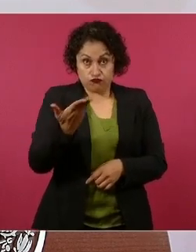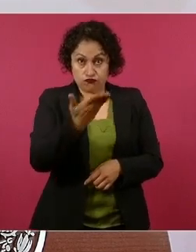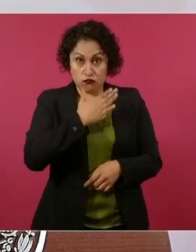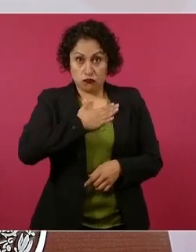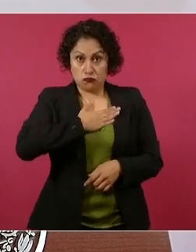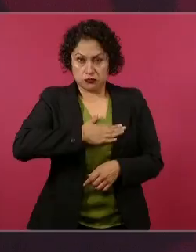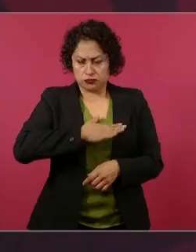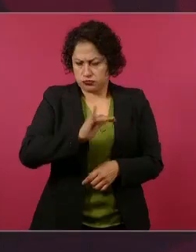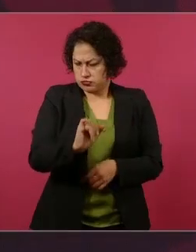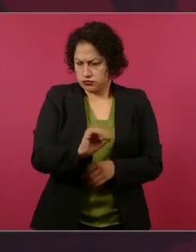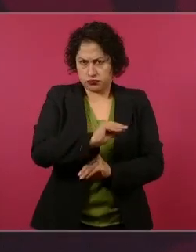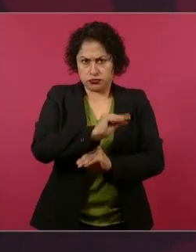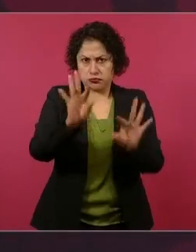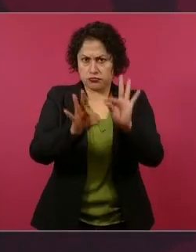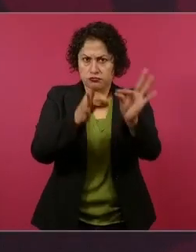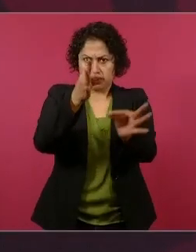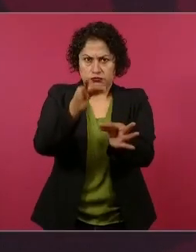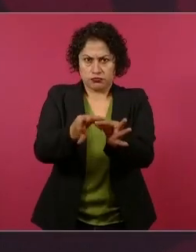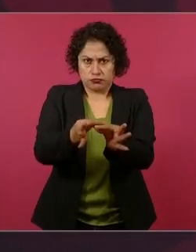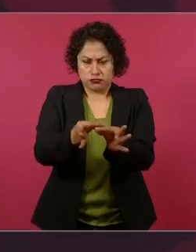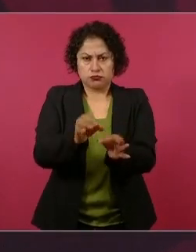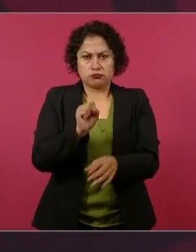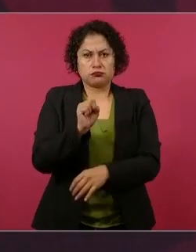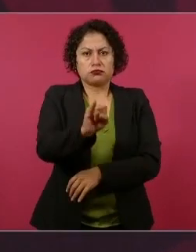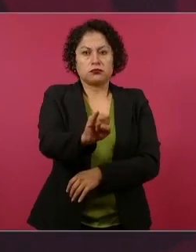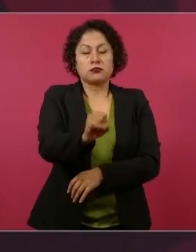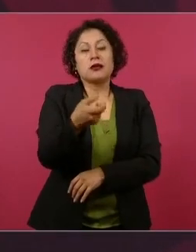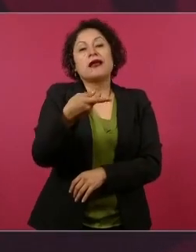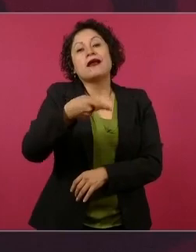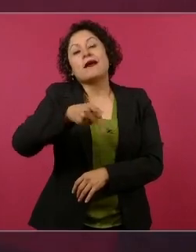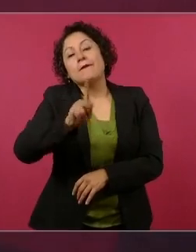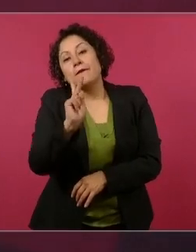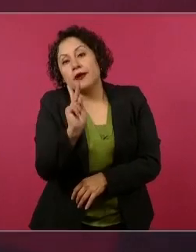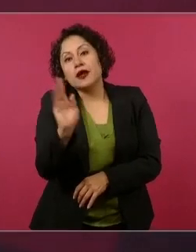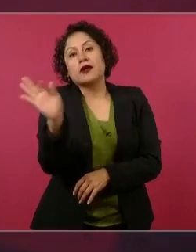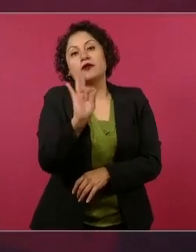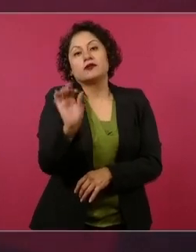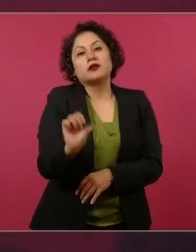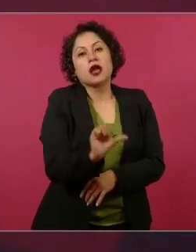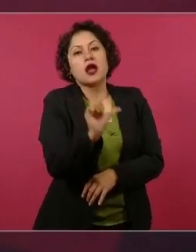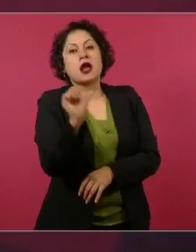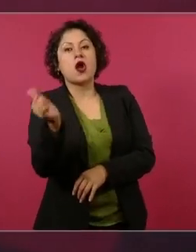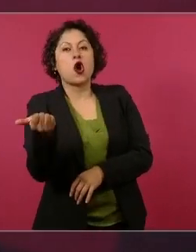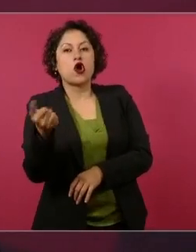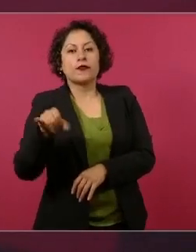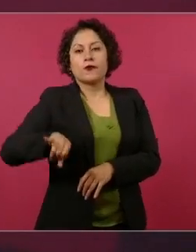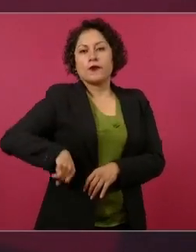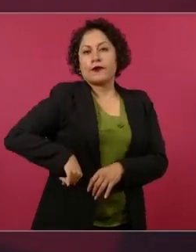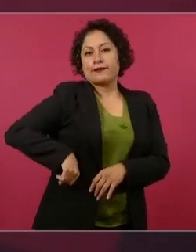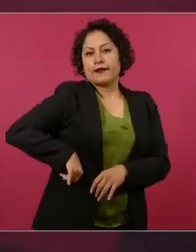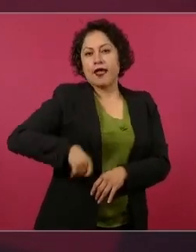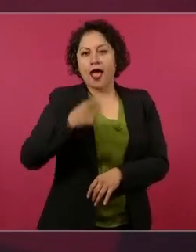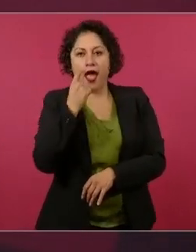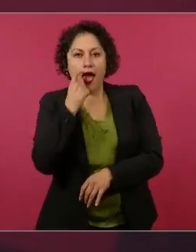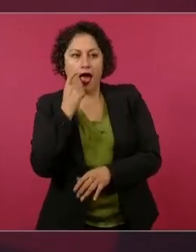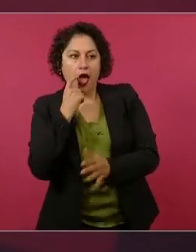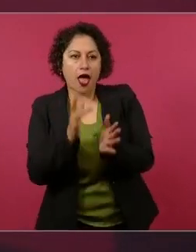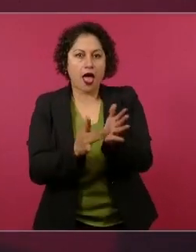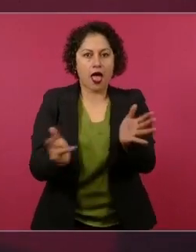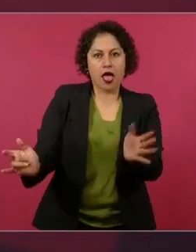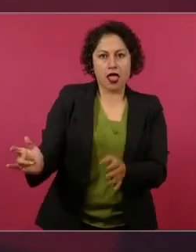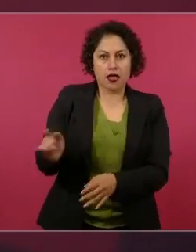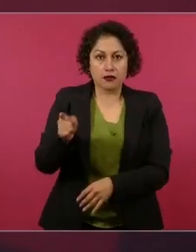Ahora, si es por otra razón, ¿no? Si quieren sacar